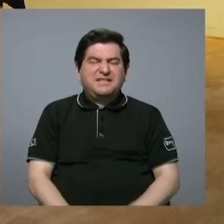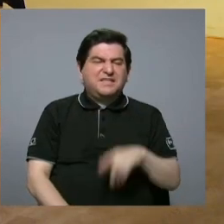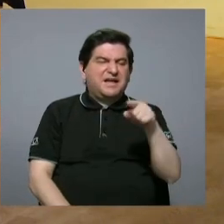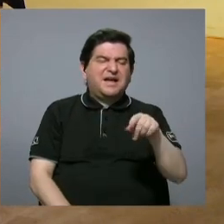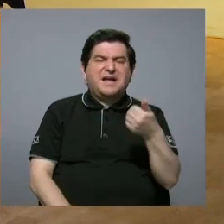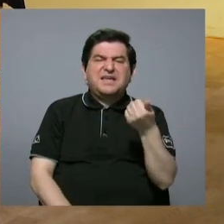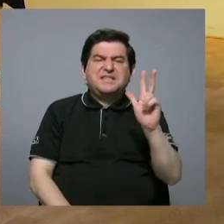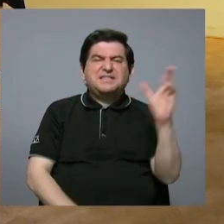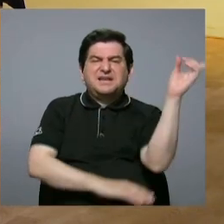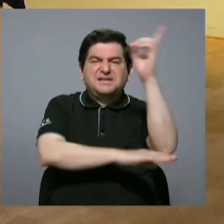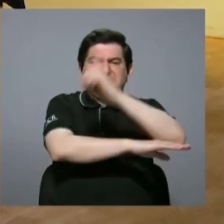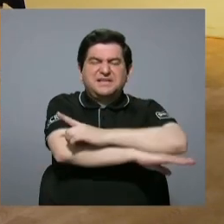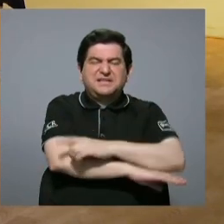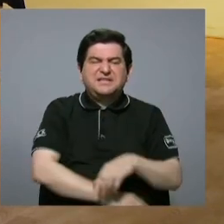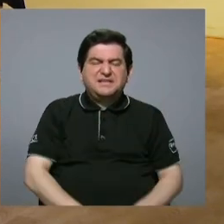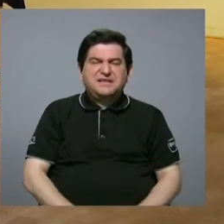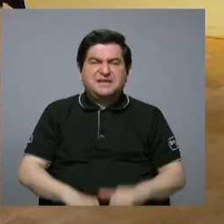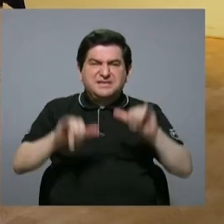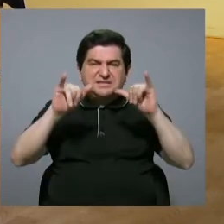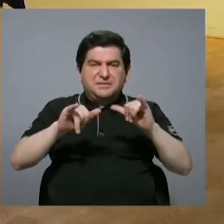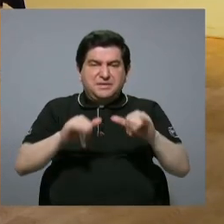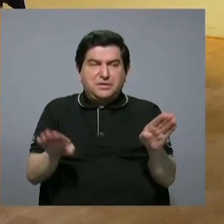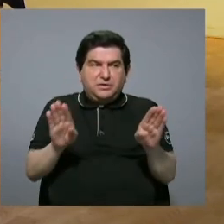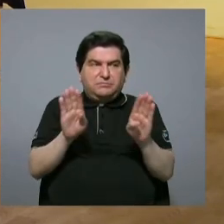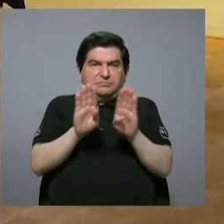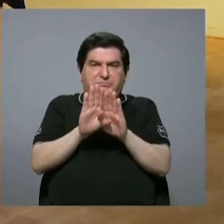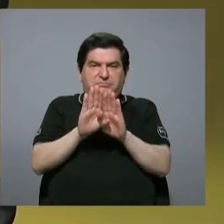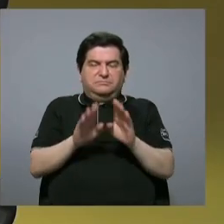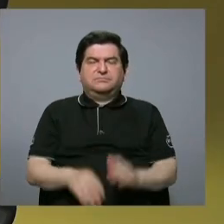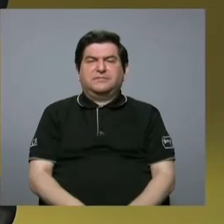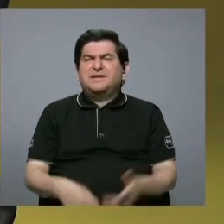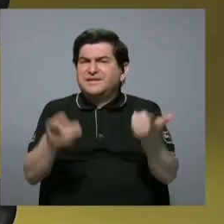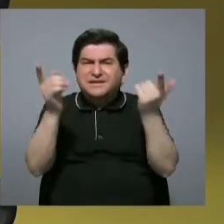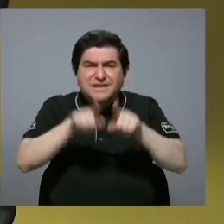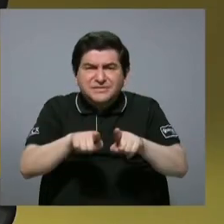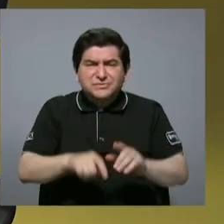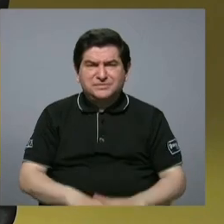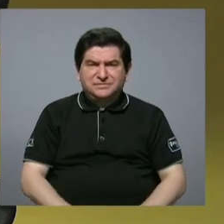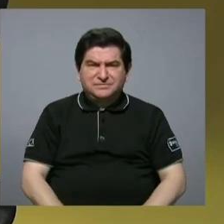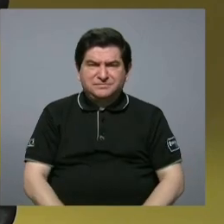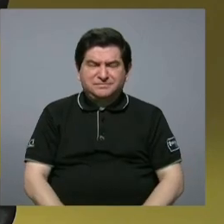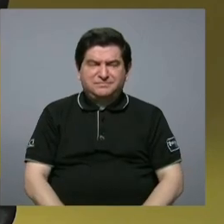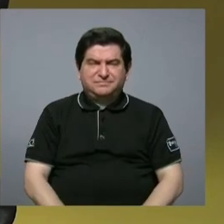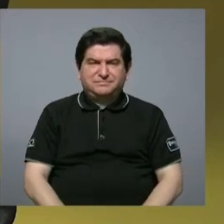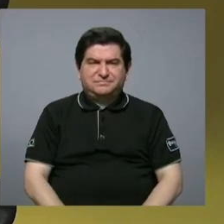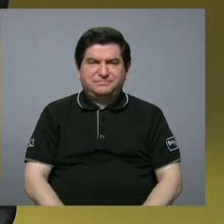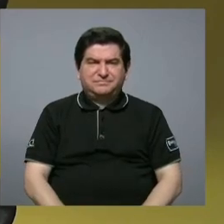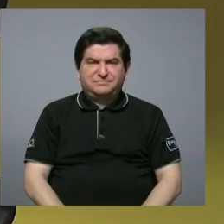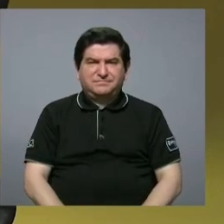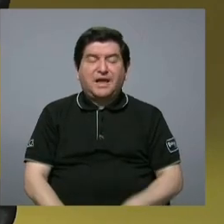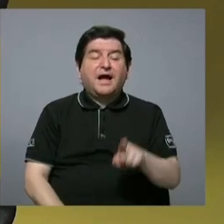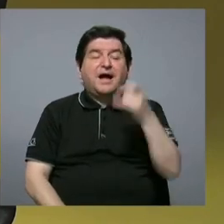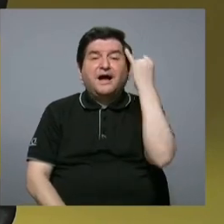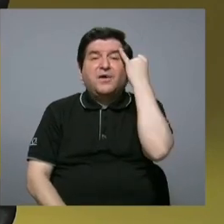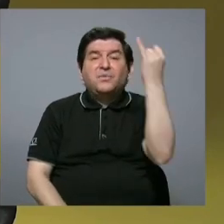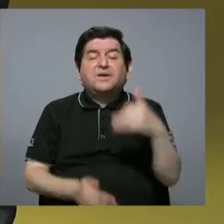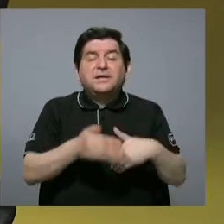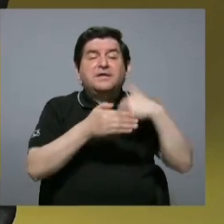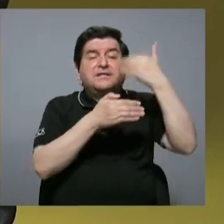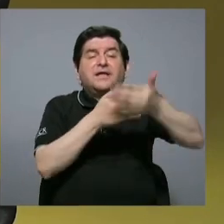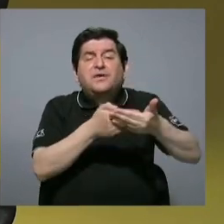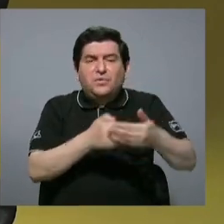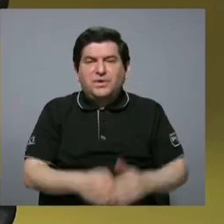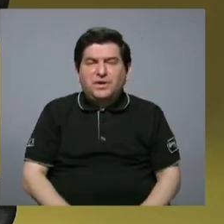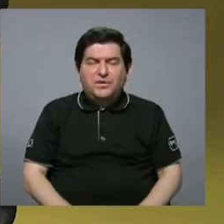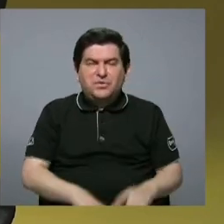días encerrados. ¿Qué pasa? Que esto va a ser entonces un argumento después de